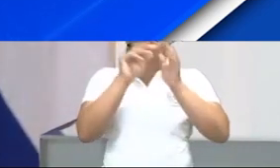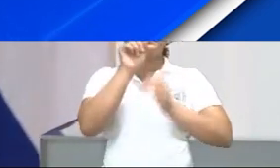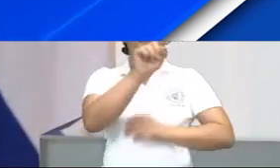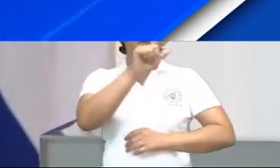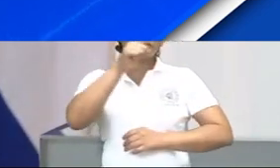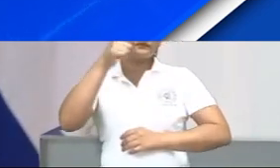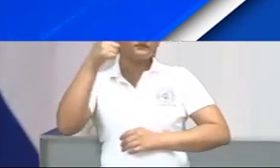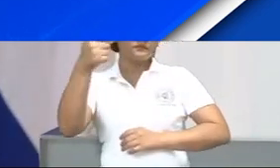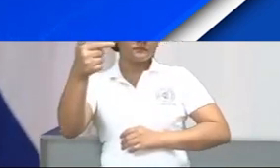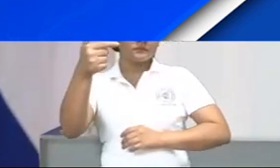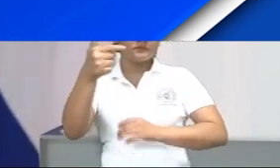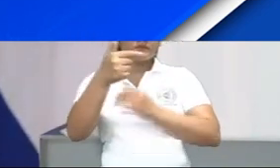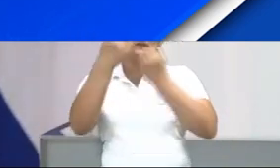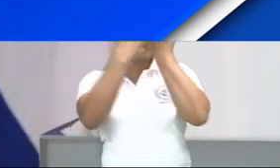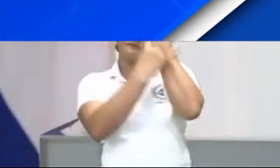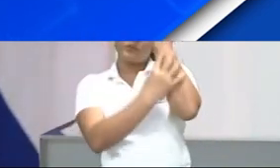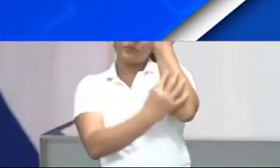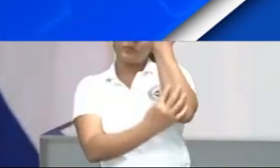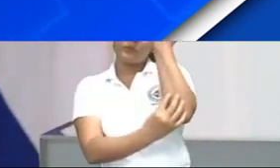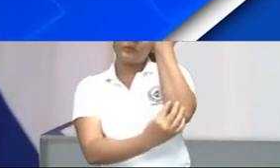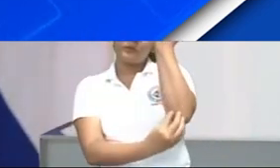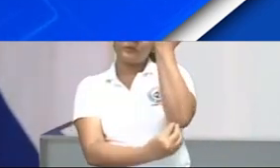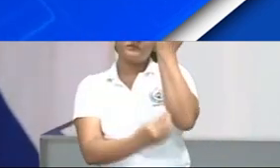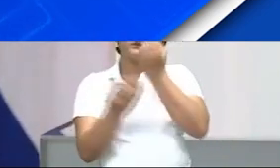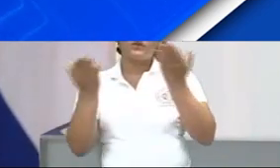había reducido la pobreza de